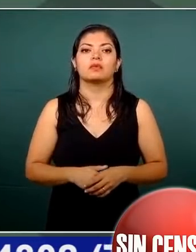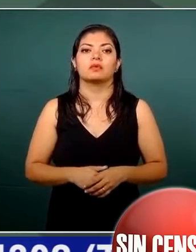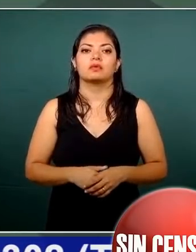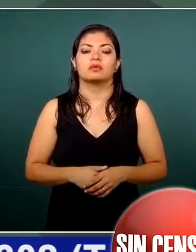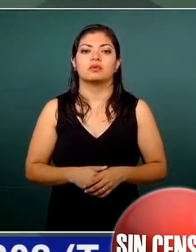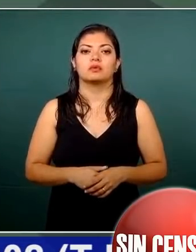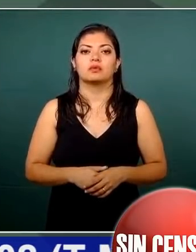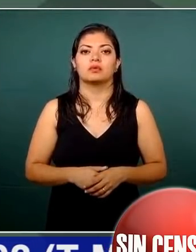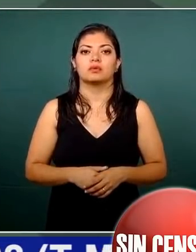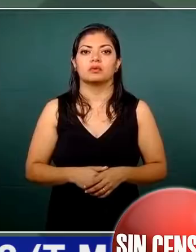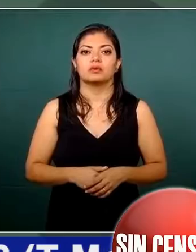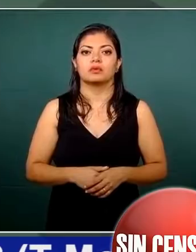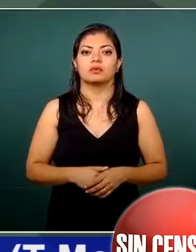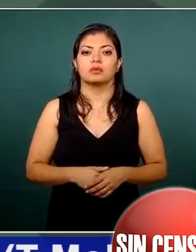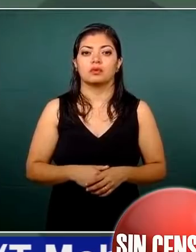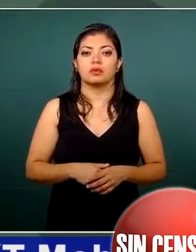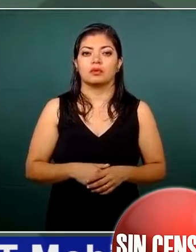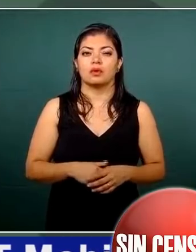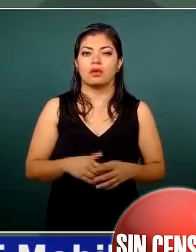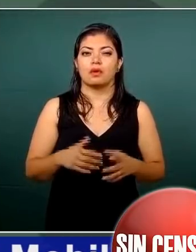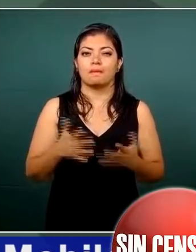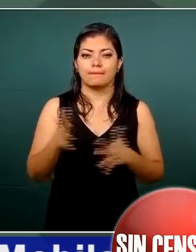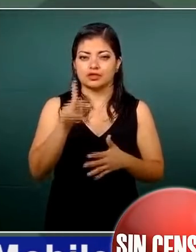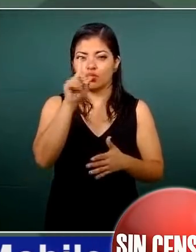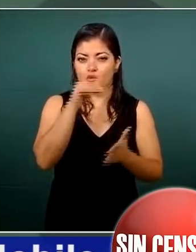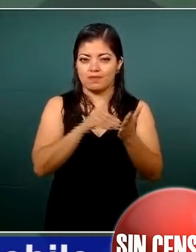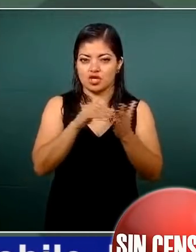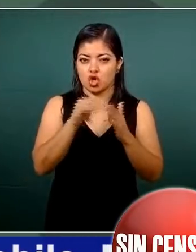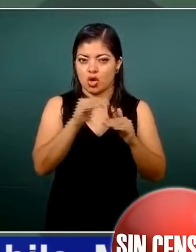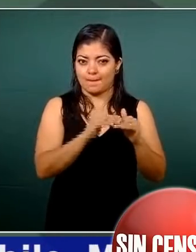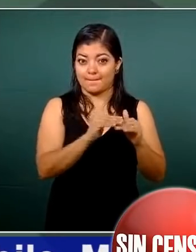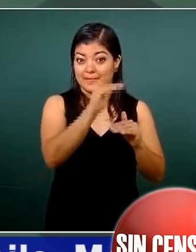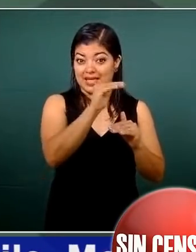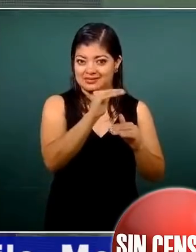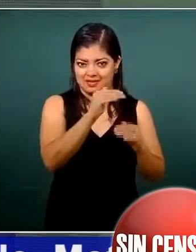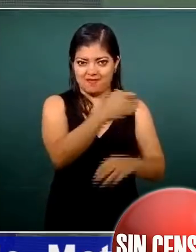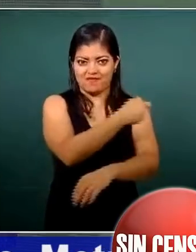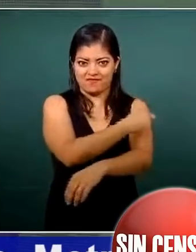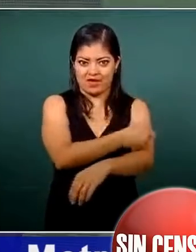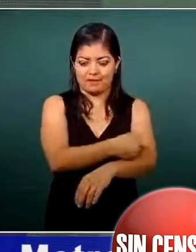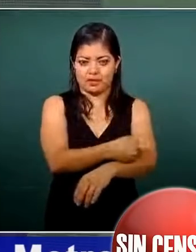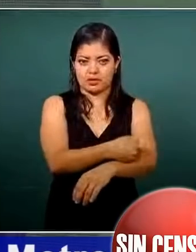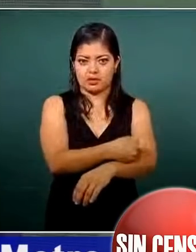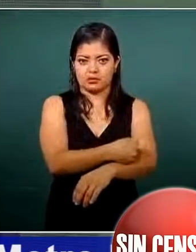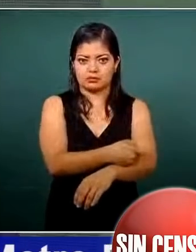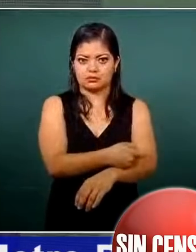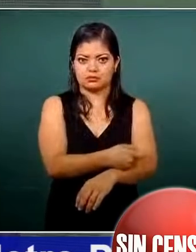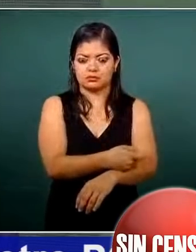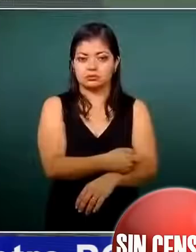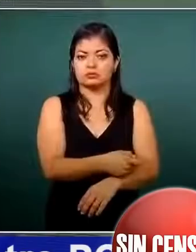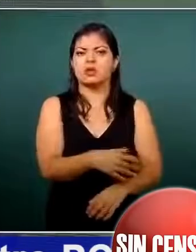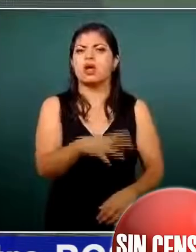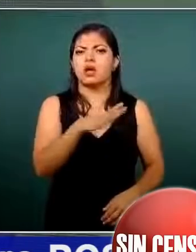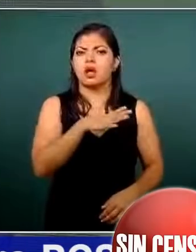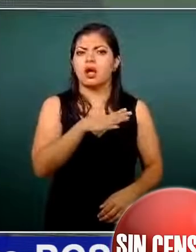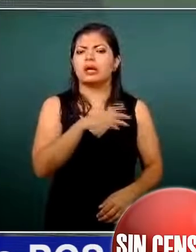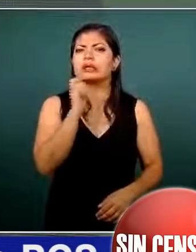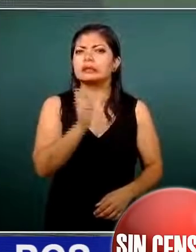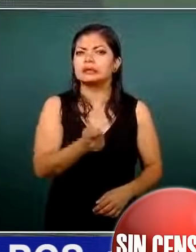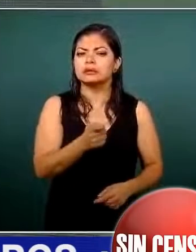a más de 1 millón de familias les está llegando cuando menos un apoyo,